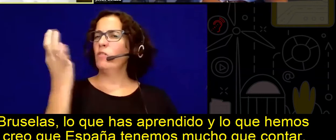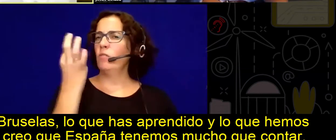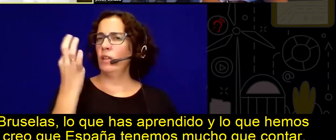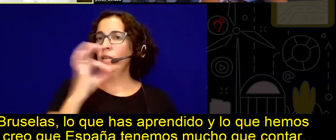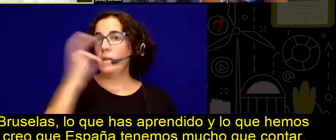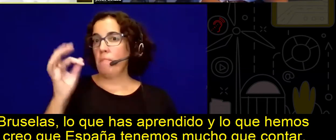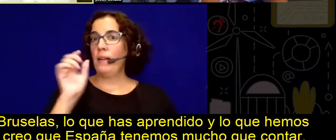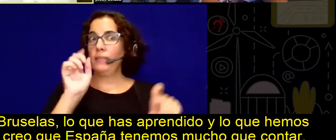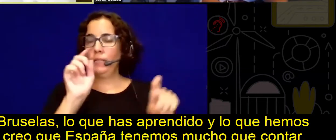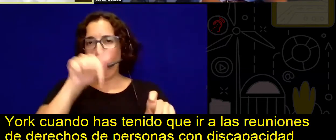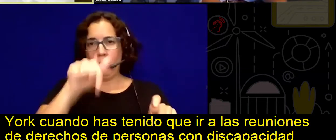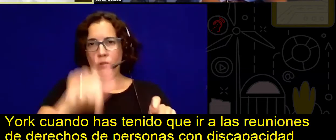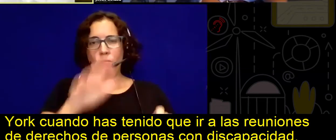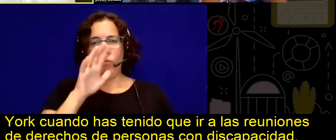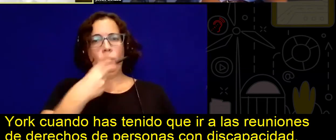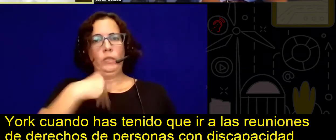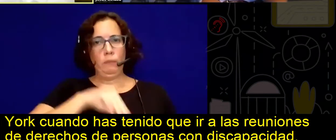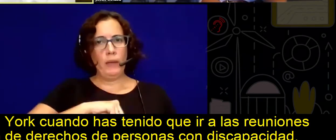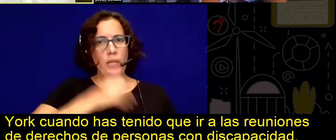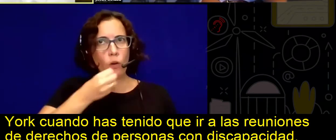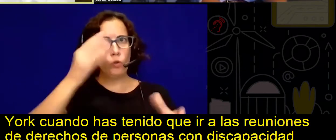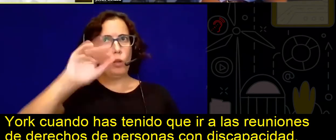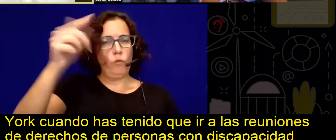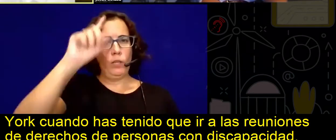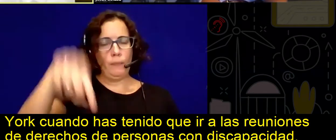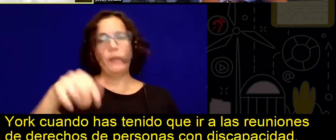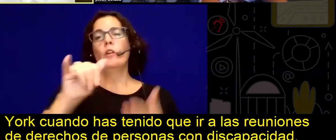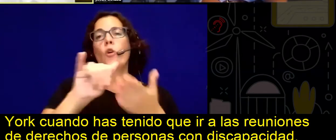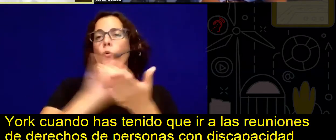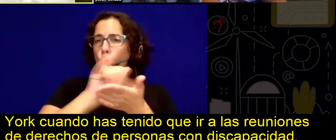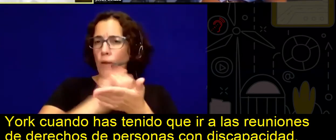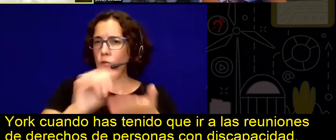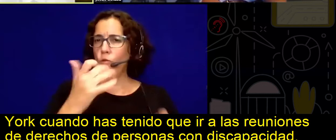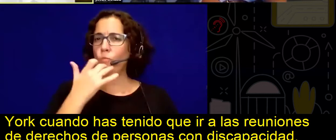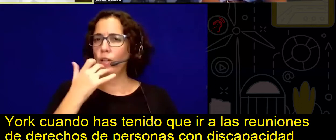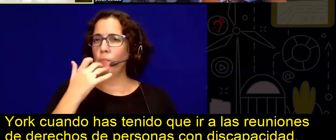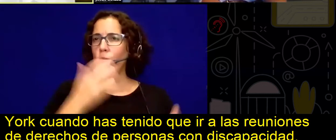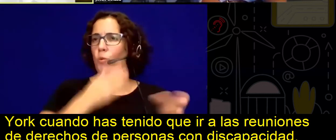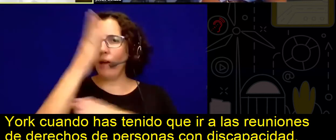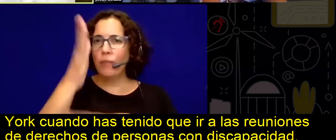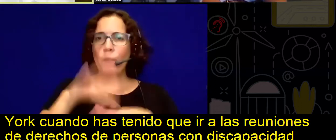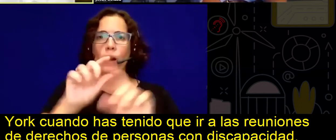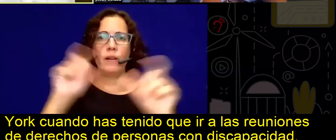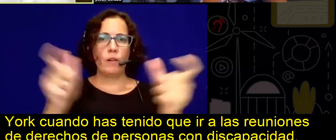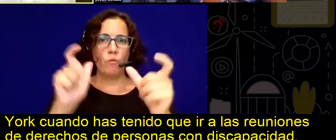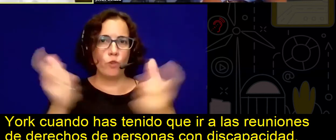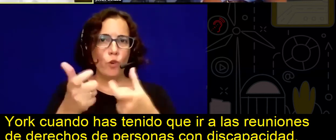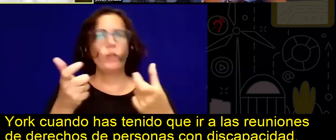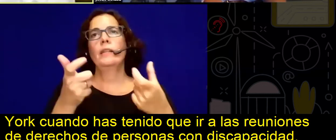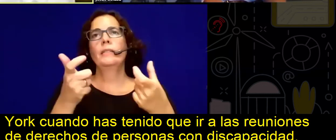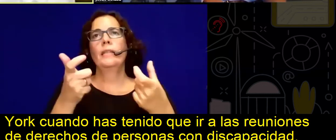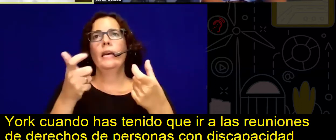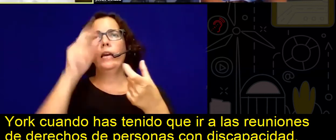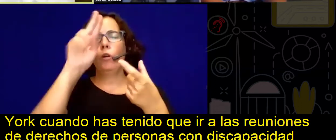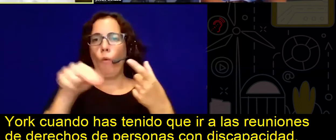España tenemos mucho que contar fuera. Tus visitas a Nueva York, cuando has tenido que ir a las reuniones de la Convención de